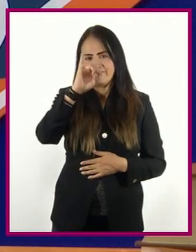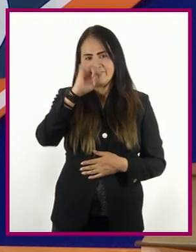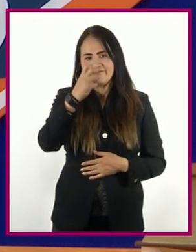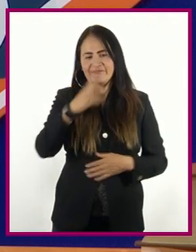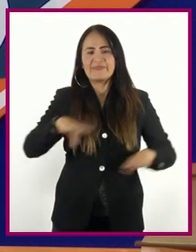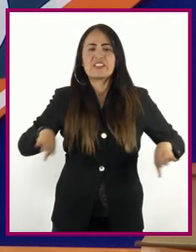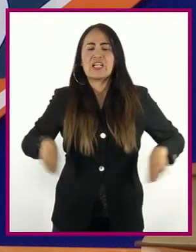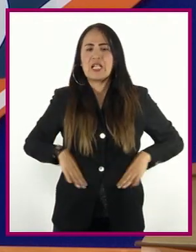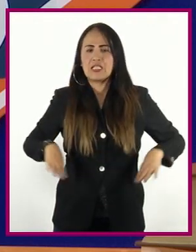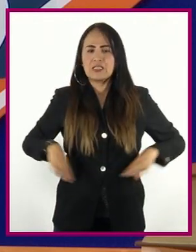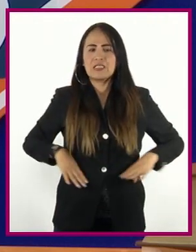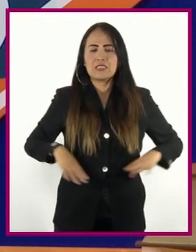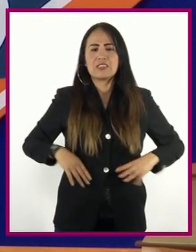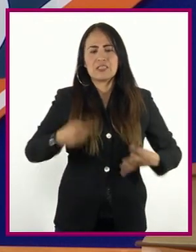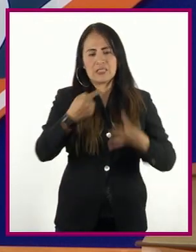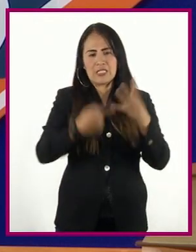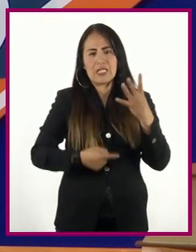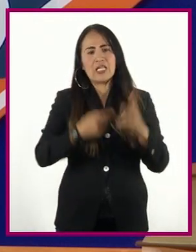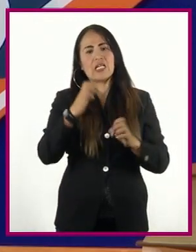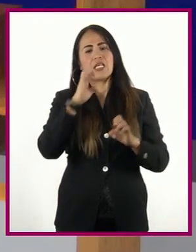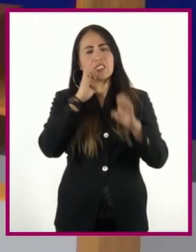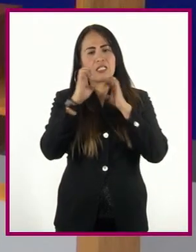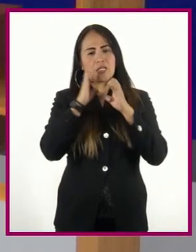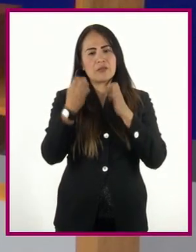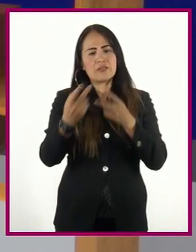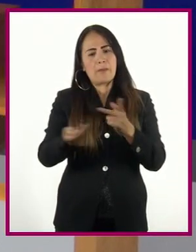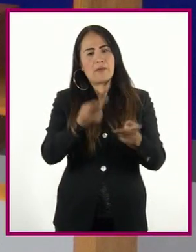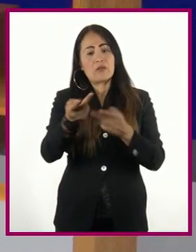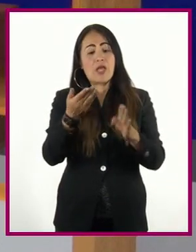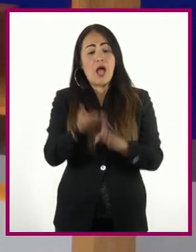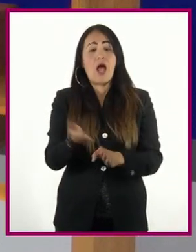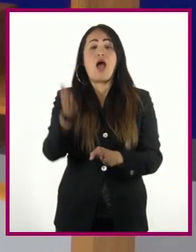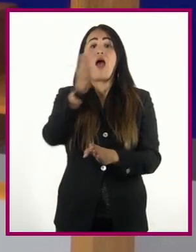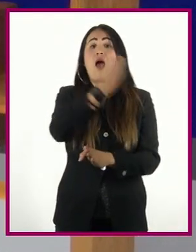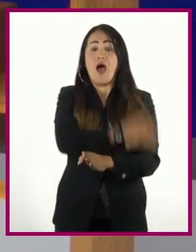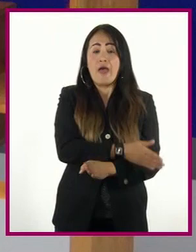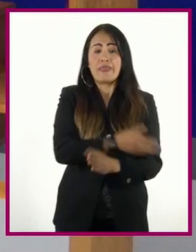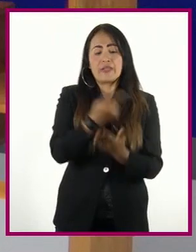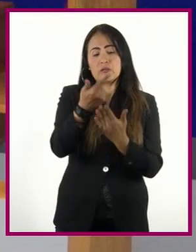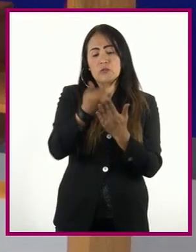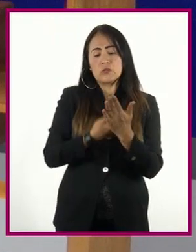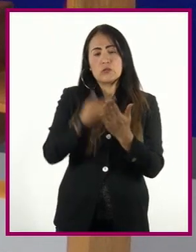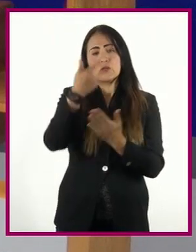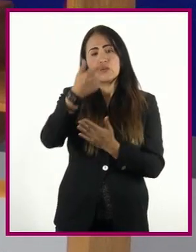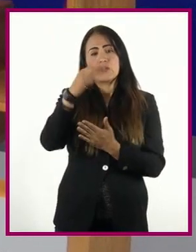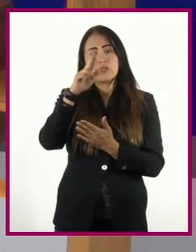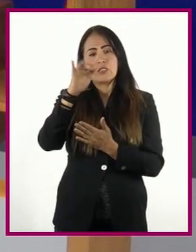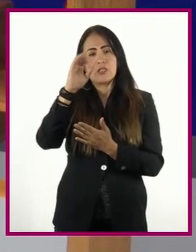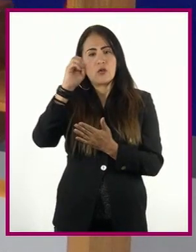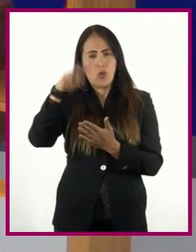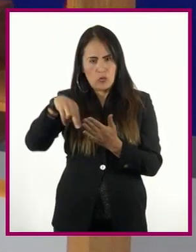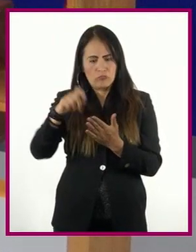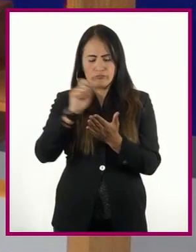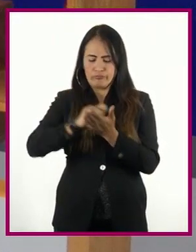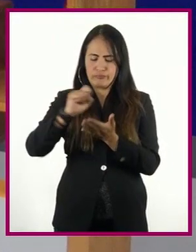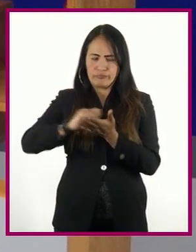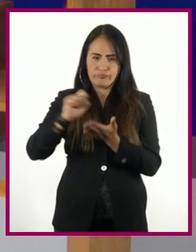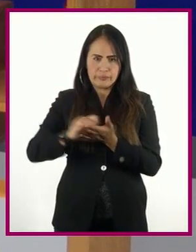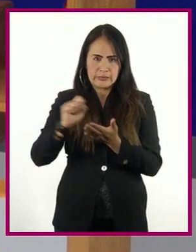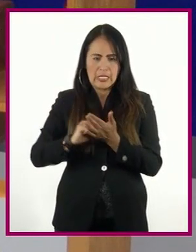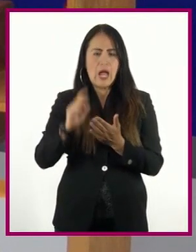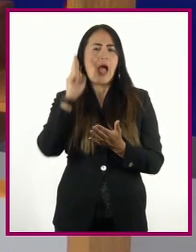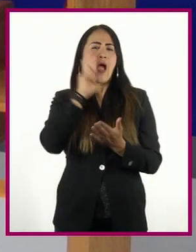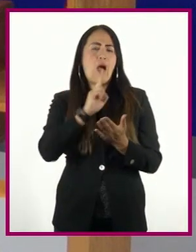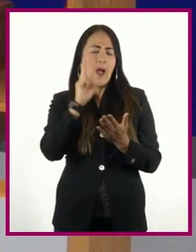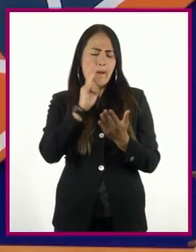característica más de las entrevistas. Previamente, hay que escribir un guión de preguntas que se harán para verificar que